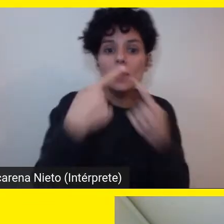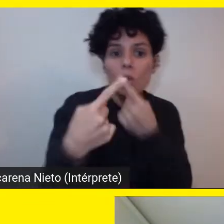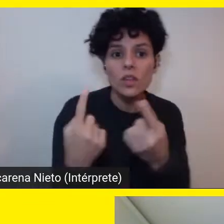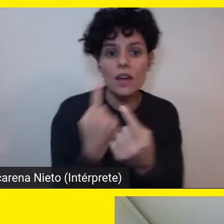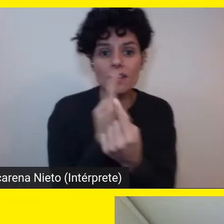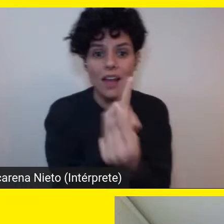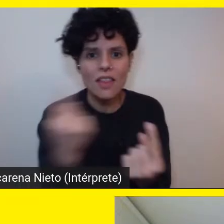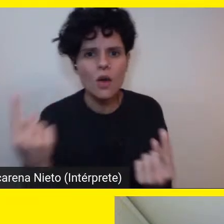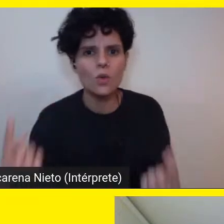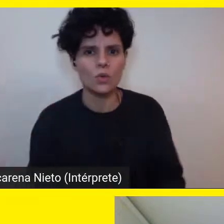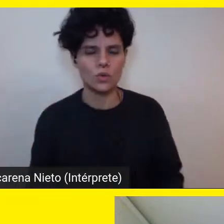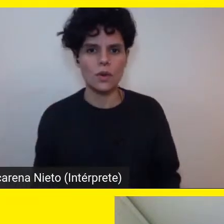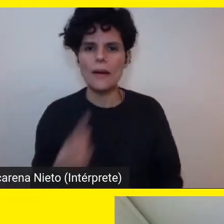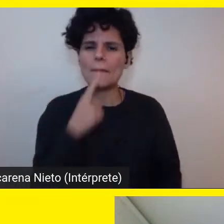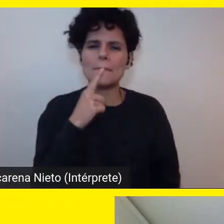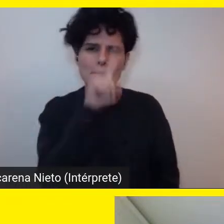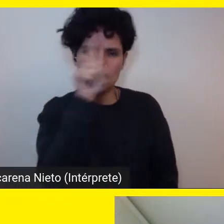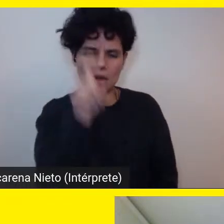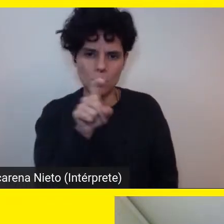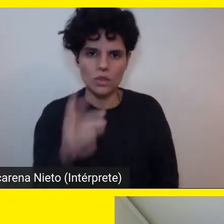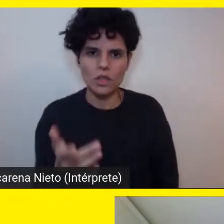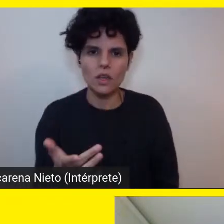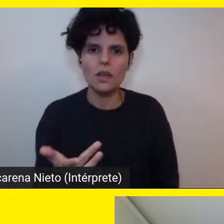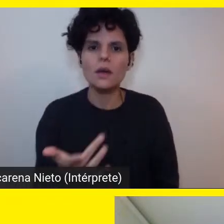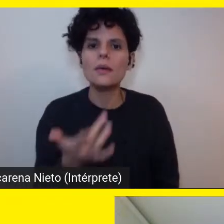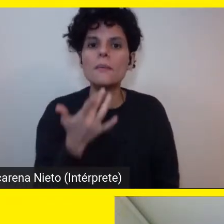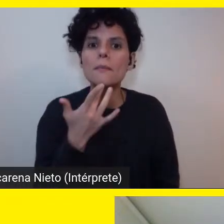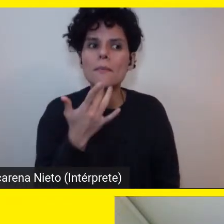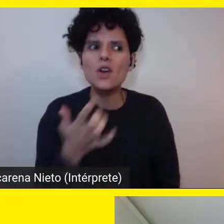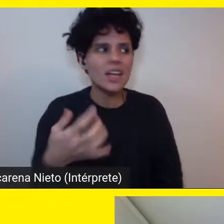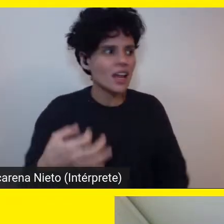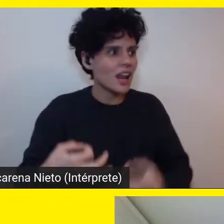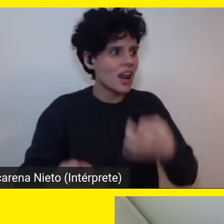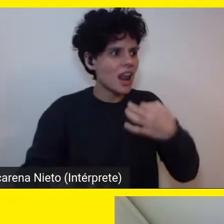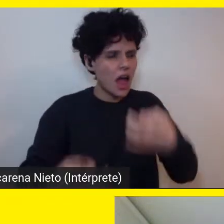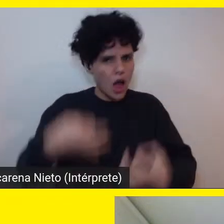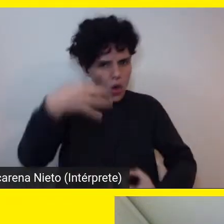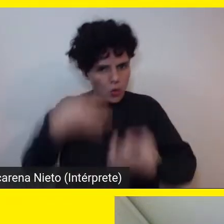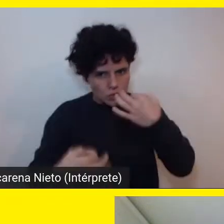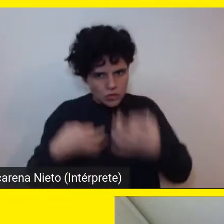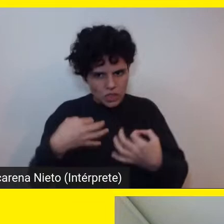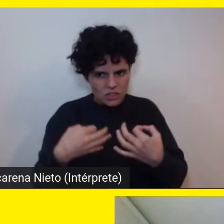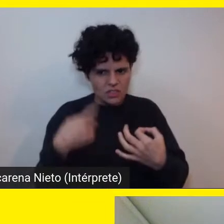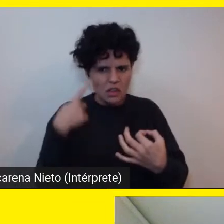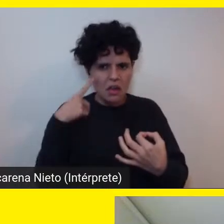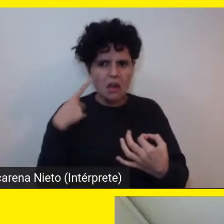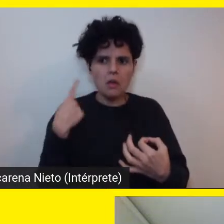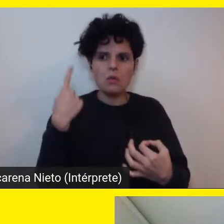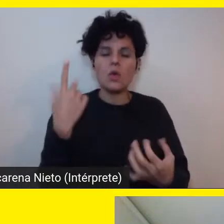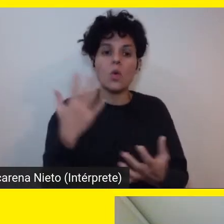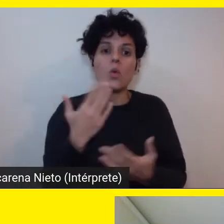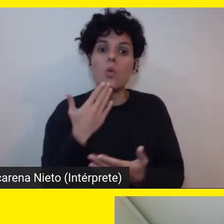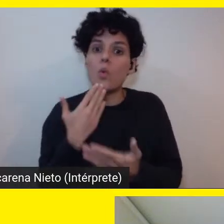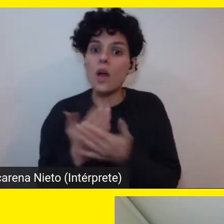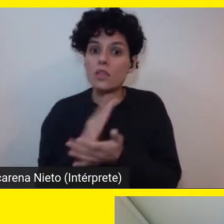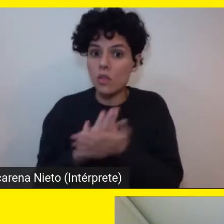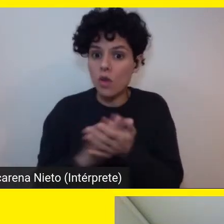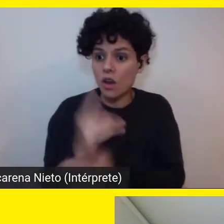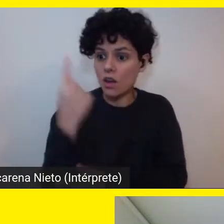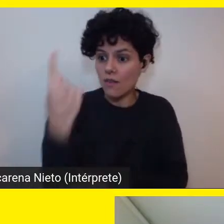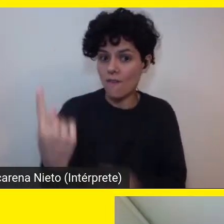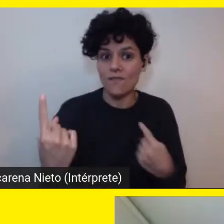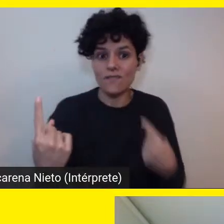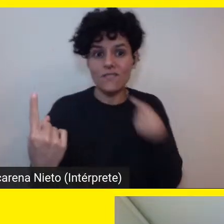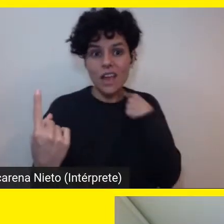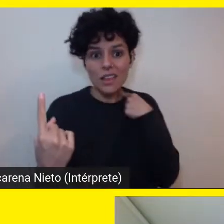sido excepcional el tratamiento de la justicia hacia las graves violaciones de derechos humanos